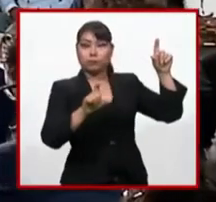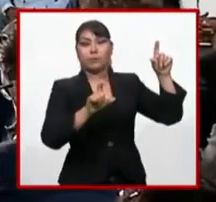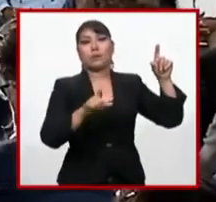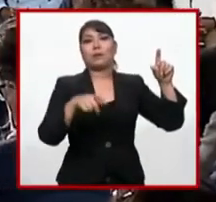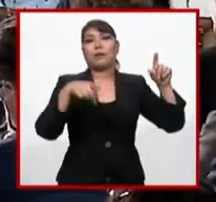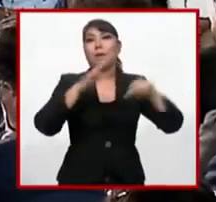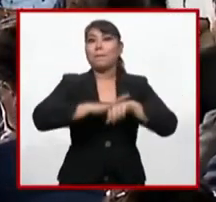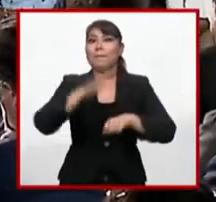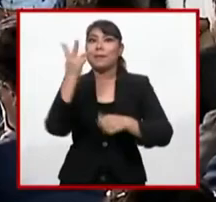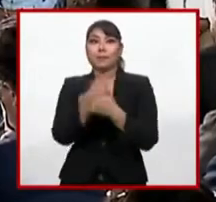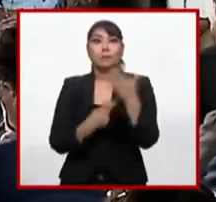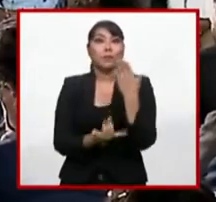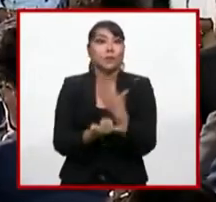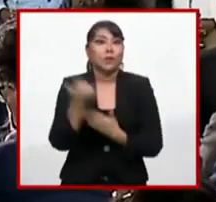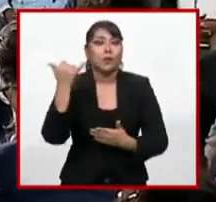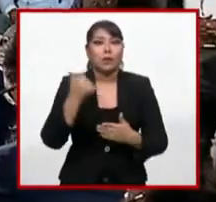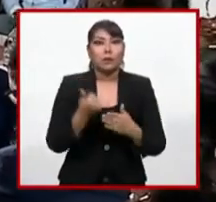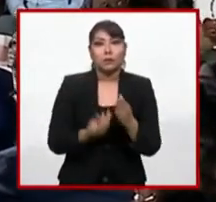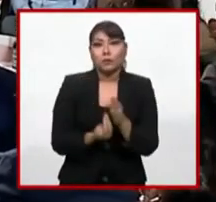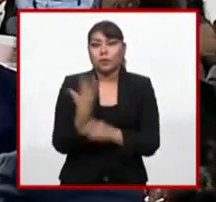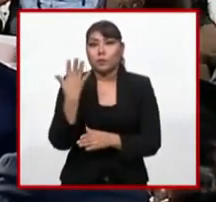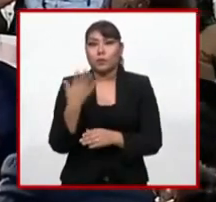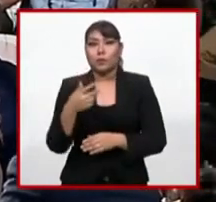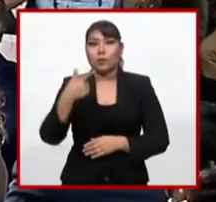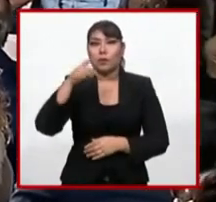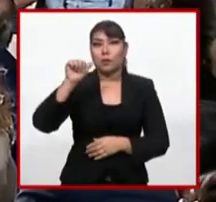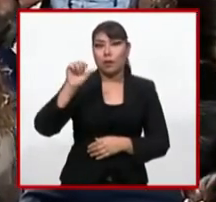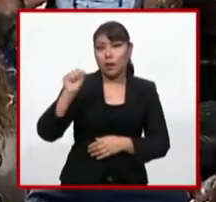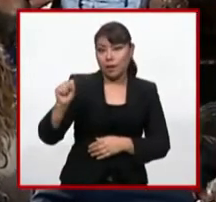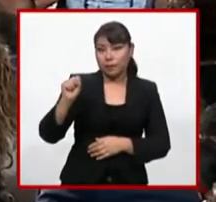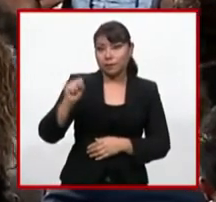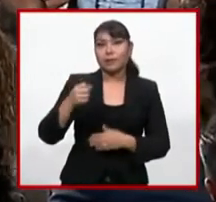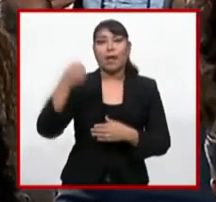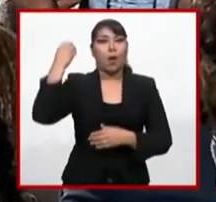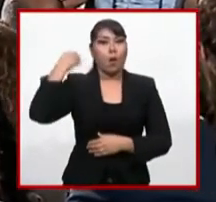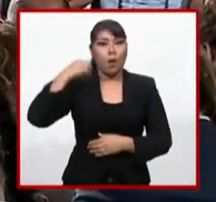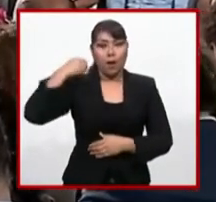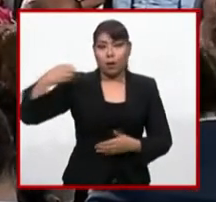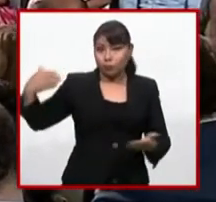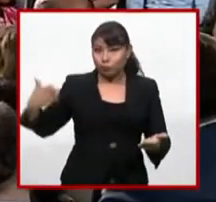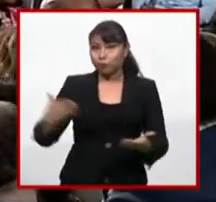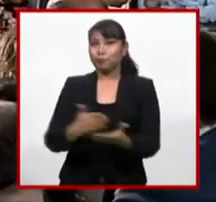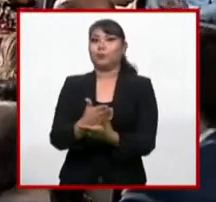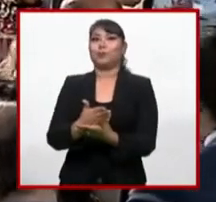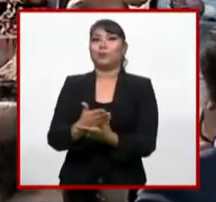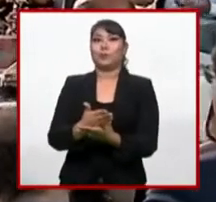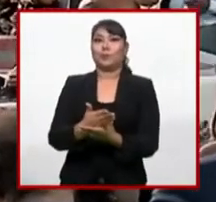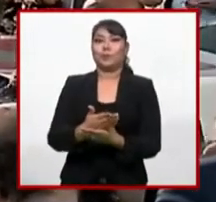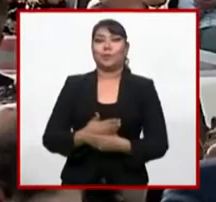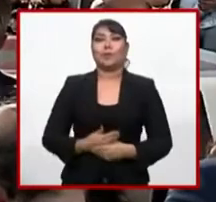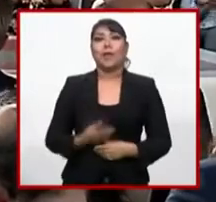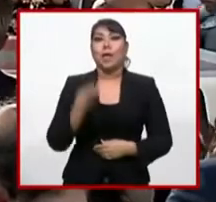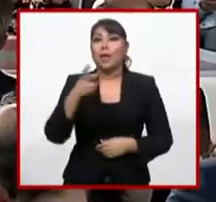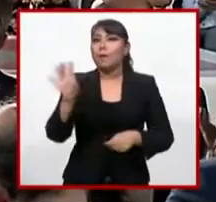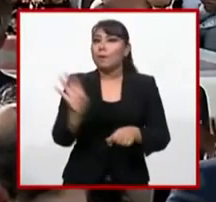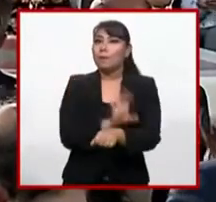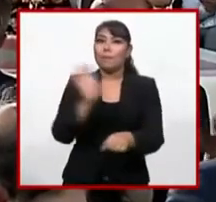proyecto interoceánico llegará el gas a Oaxaca, que es sinónimo de